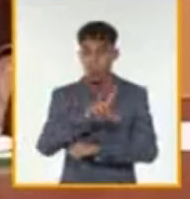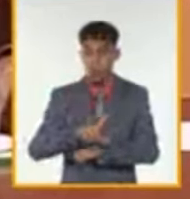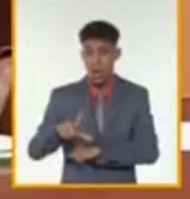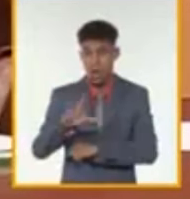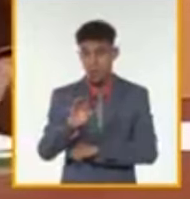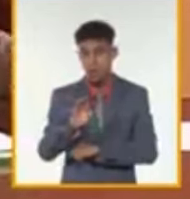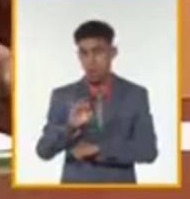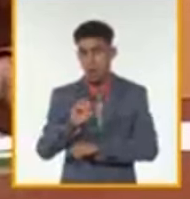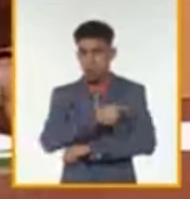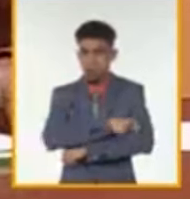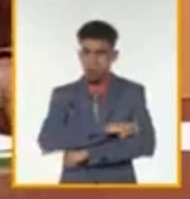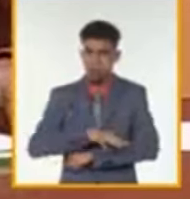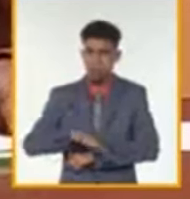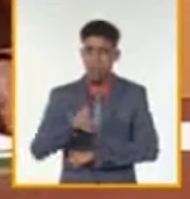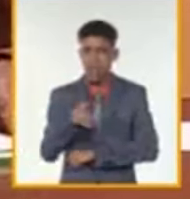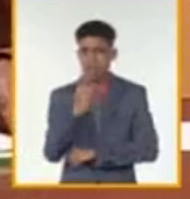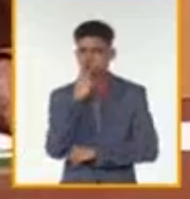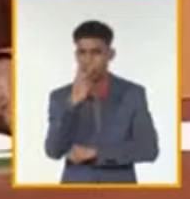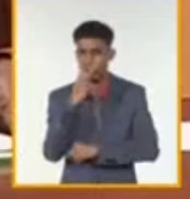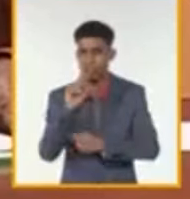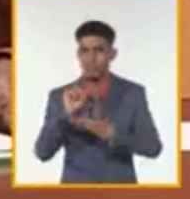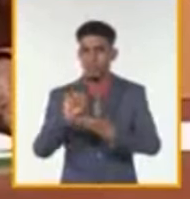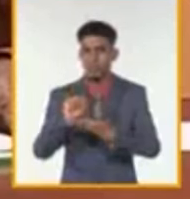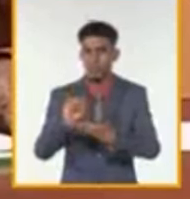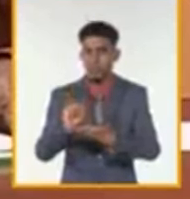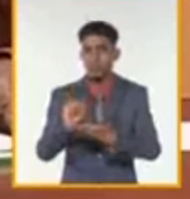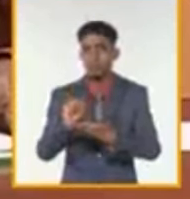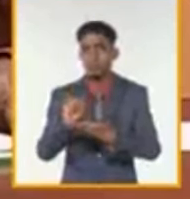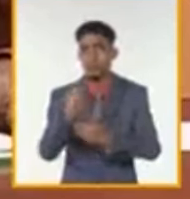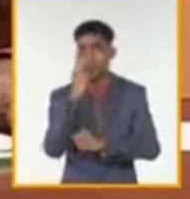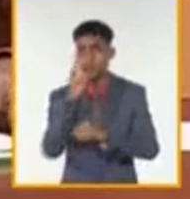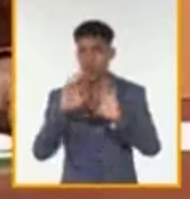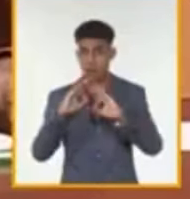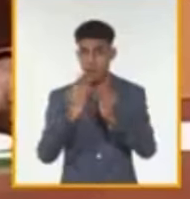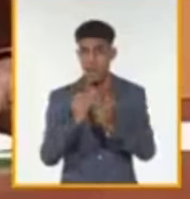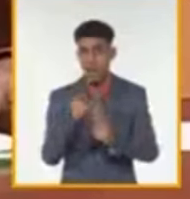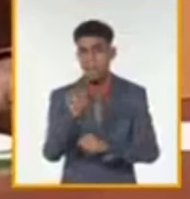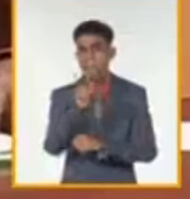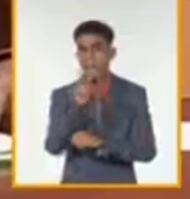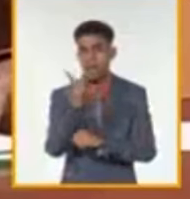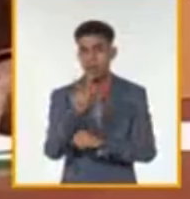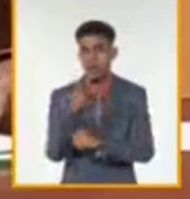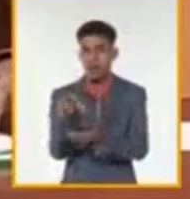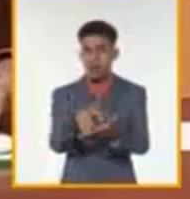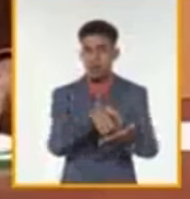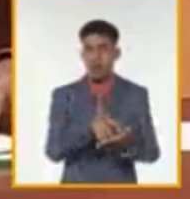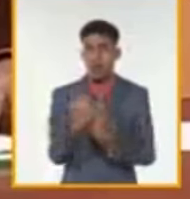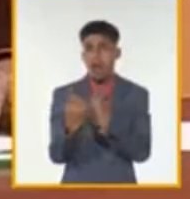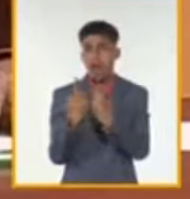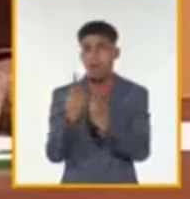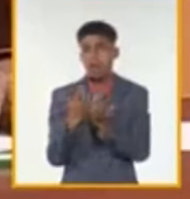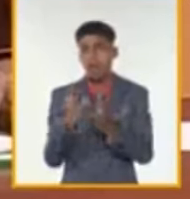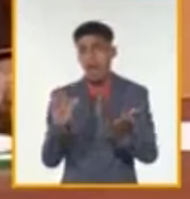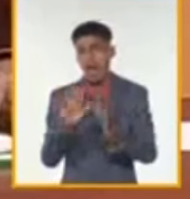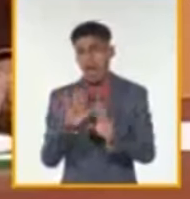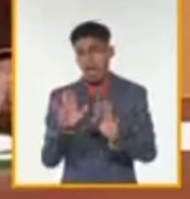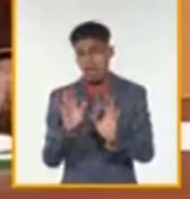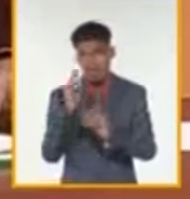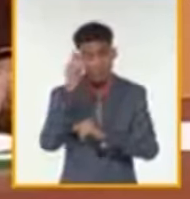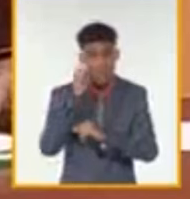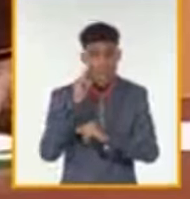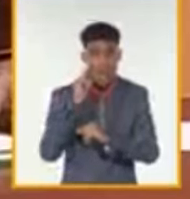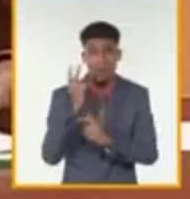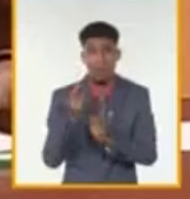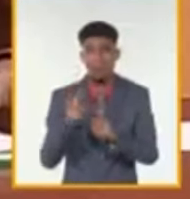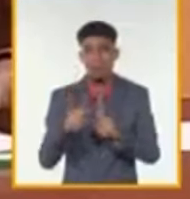en todos los sistemas de atención a la familia nosotros tenemos 22 sistemas de atención a la familia en Santa Clara algunos deteriorados y hemos decidido Bueno desde el año pasado